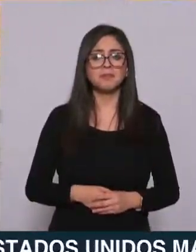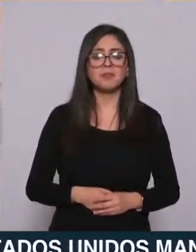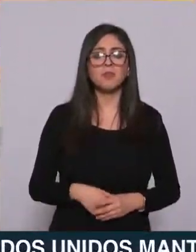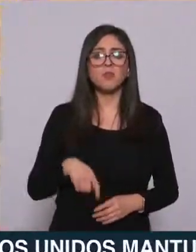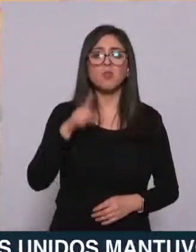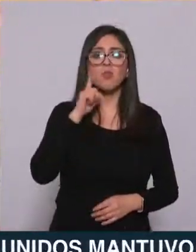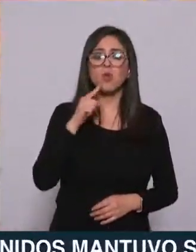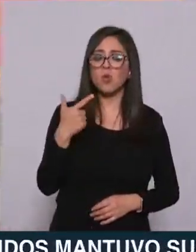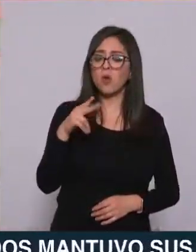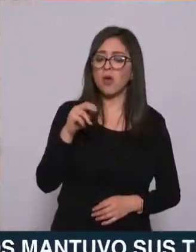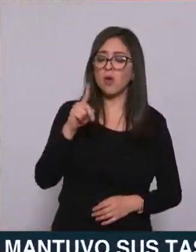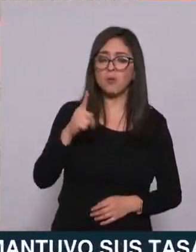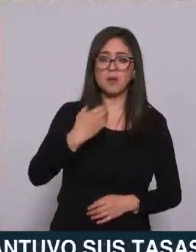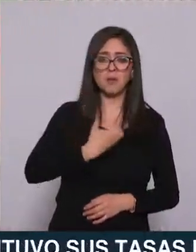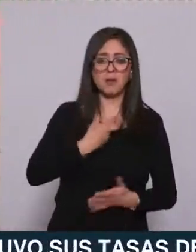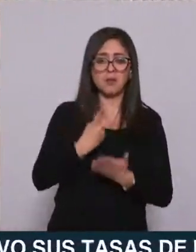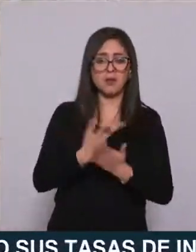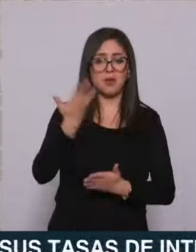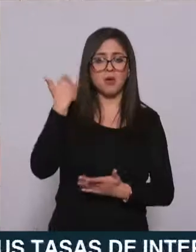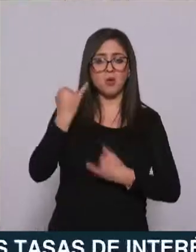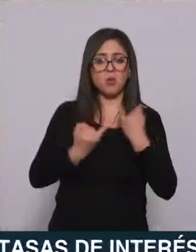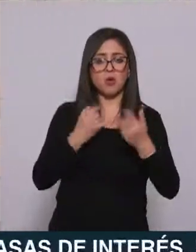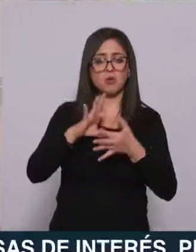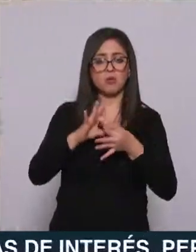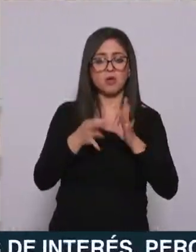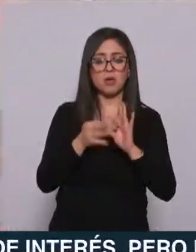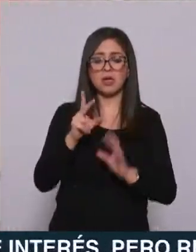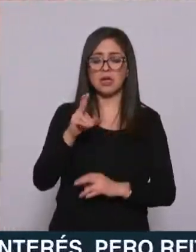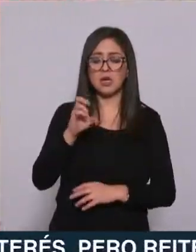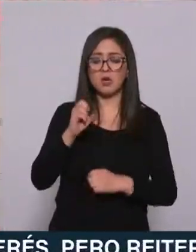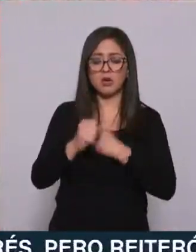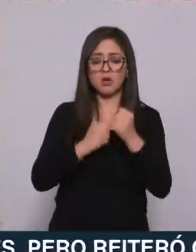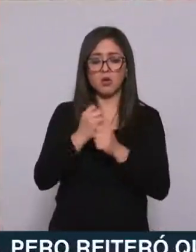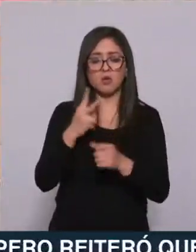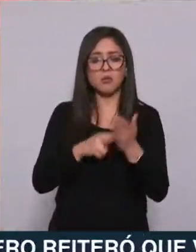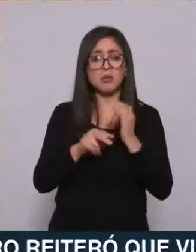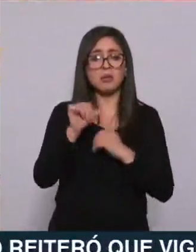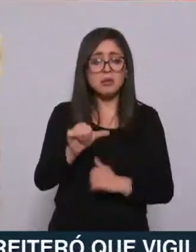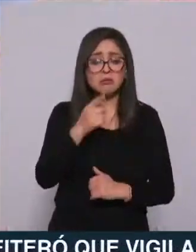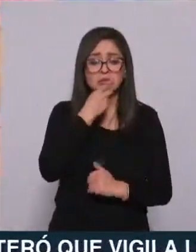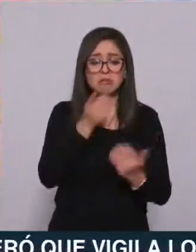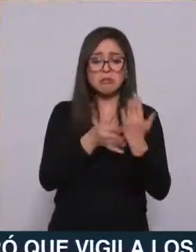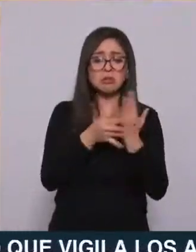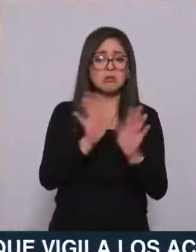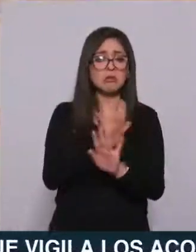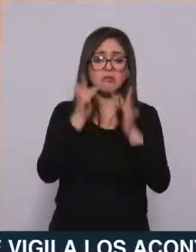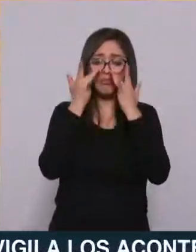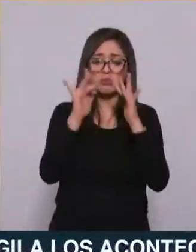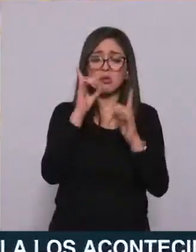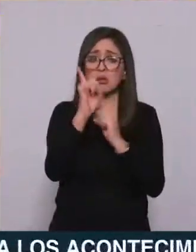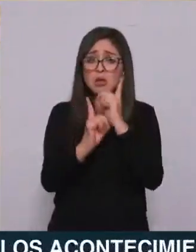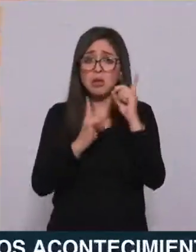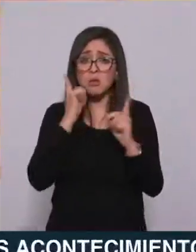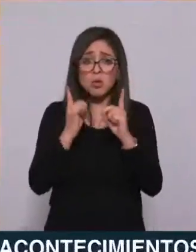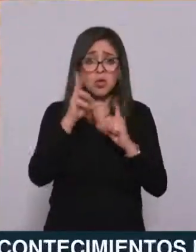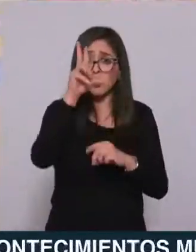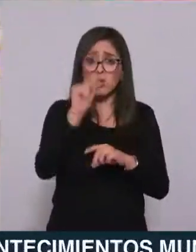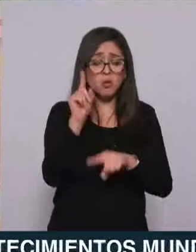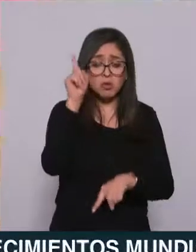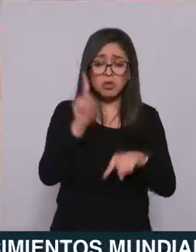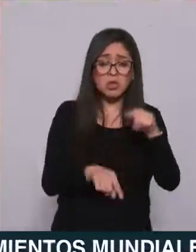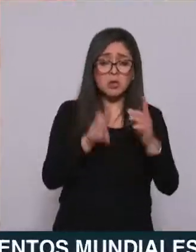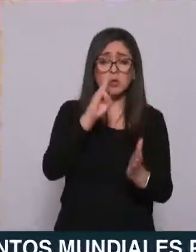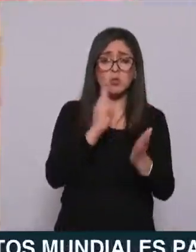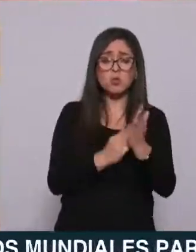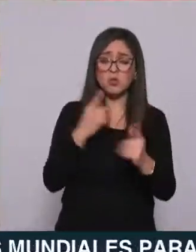Guadalupe González, medallista de plata en los Juegos Olímpicos de Río 2016, dijo que se podría retirar del deporte en caso de que no se le retire la sanción